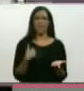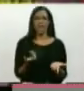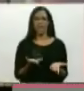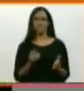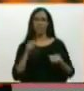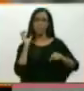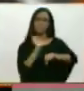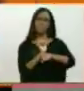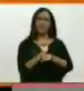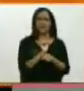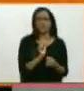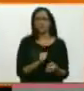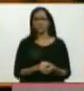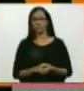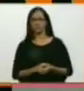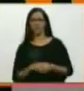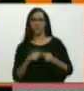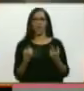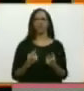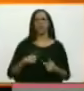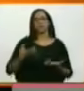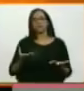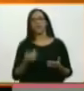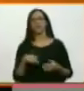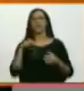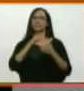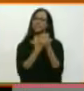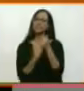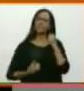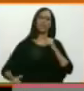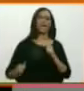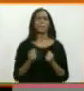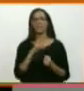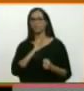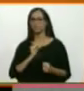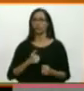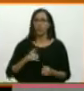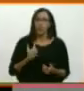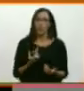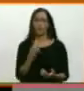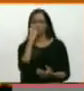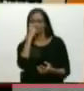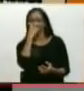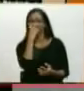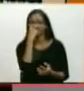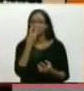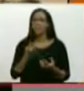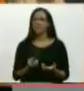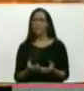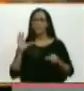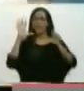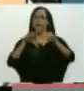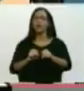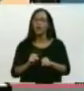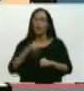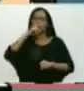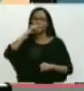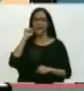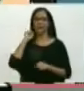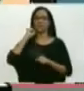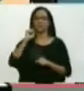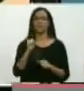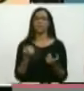reclusa. Y aunque el escape salió brutal por ser una intrusa, me agarró Maduro y